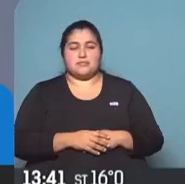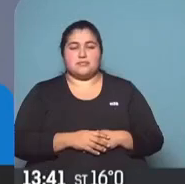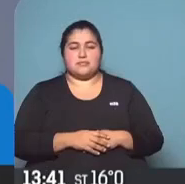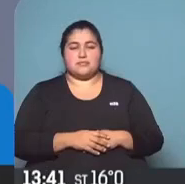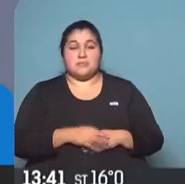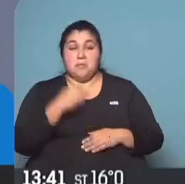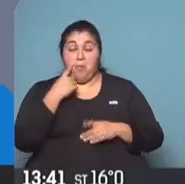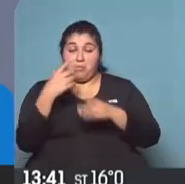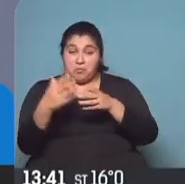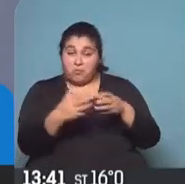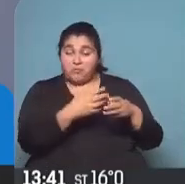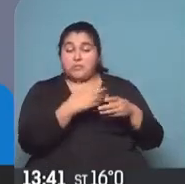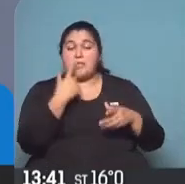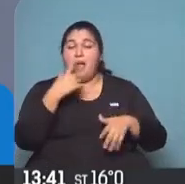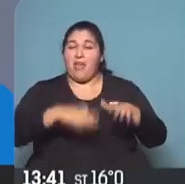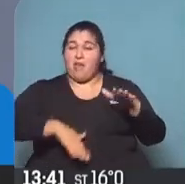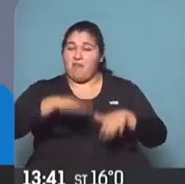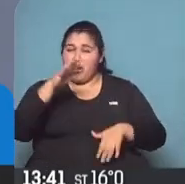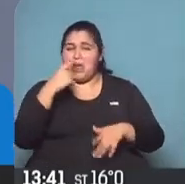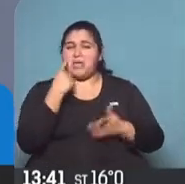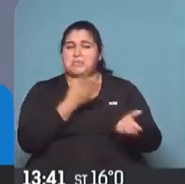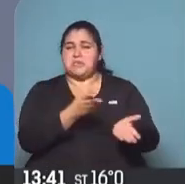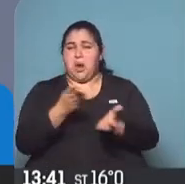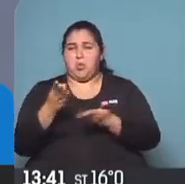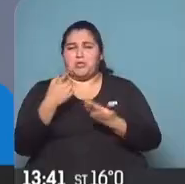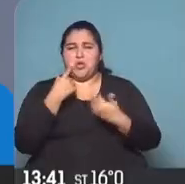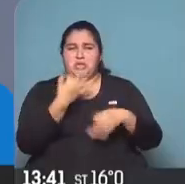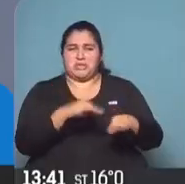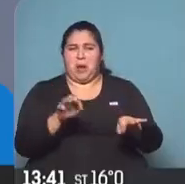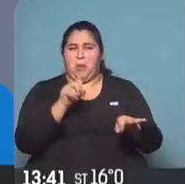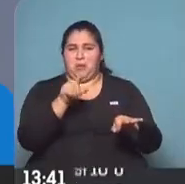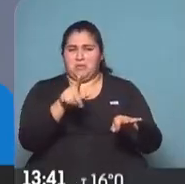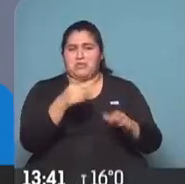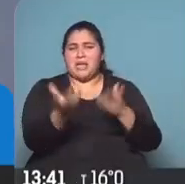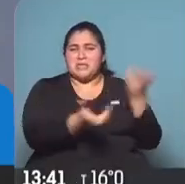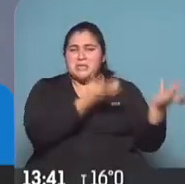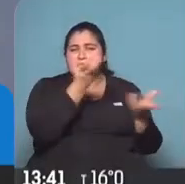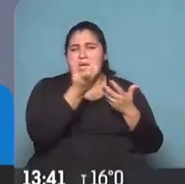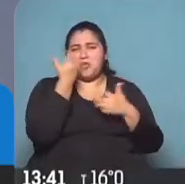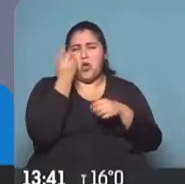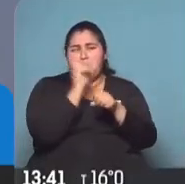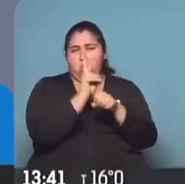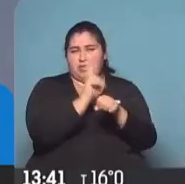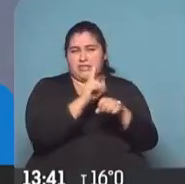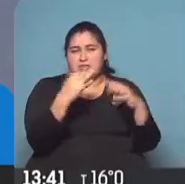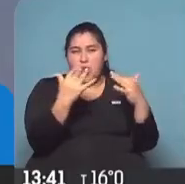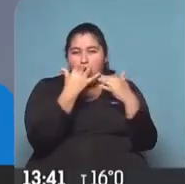l servicio de salvamento incendio y protección abierta